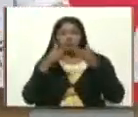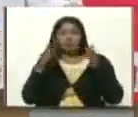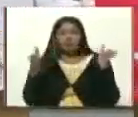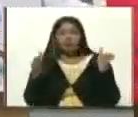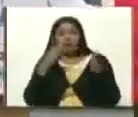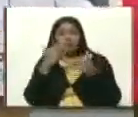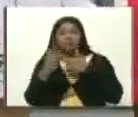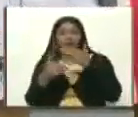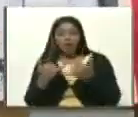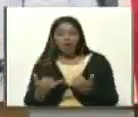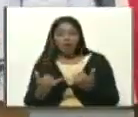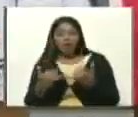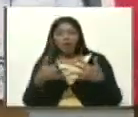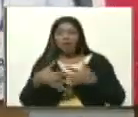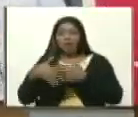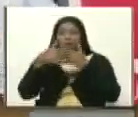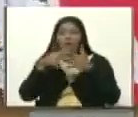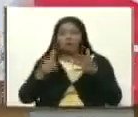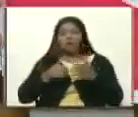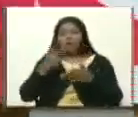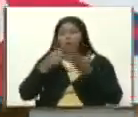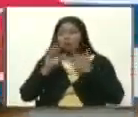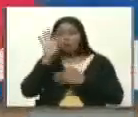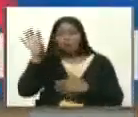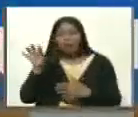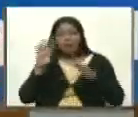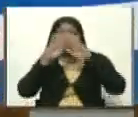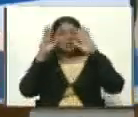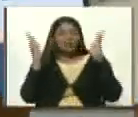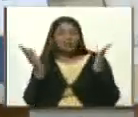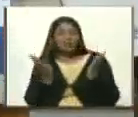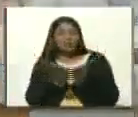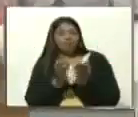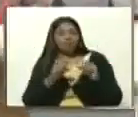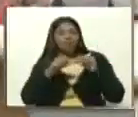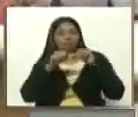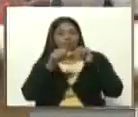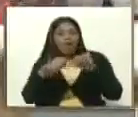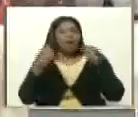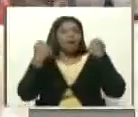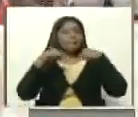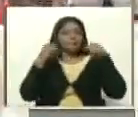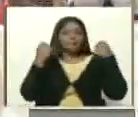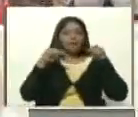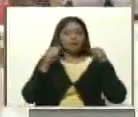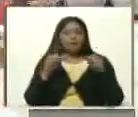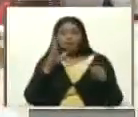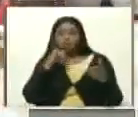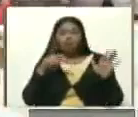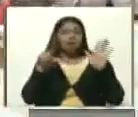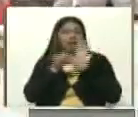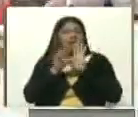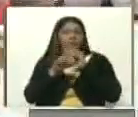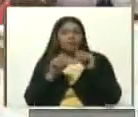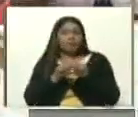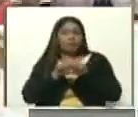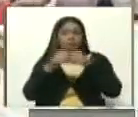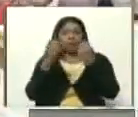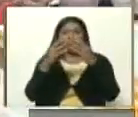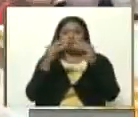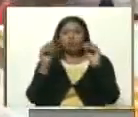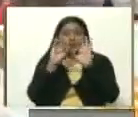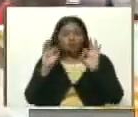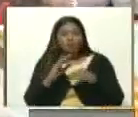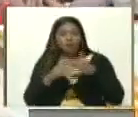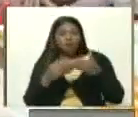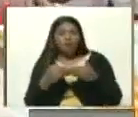puertas a Estados Unidos y a cualquier otro país del mundo que continúe con esta práctica ilegal que viola entonces y que